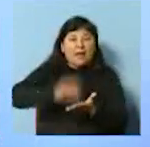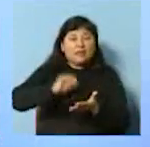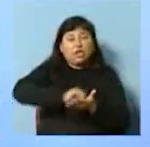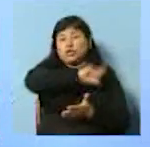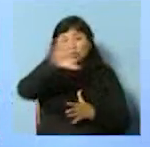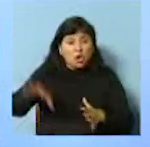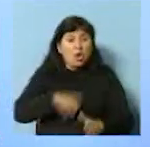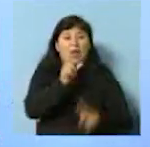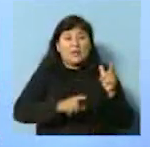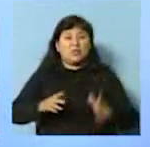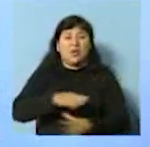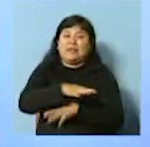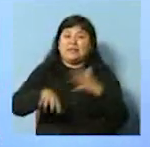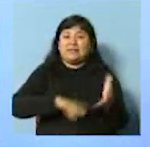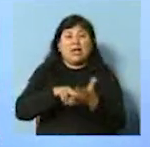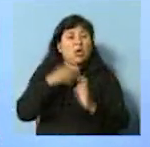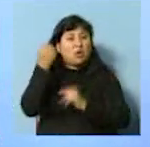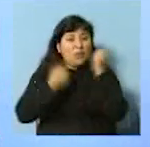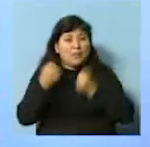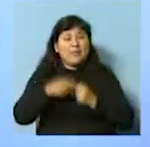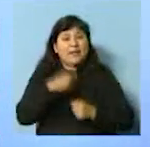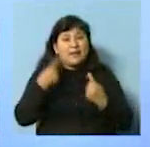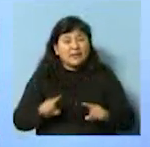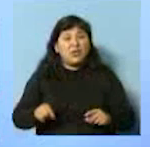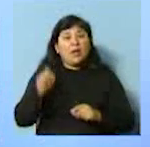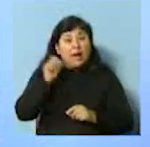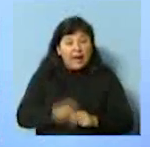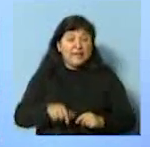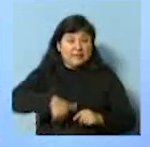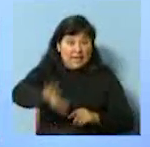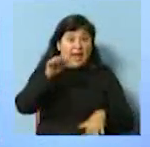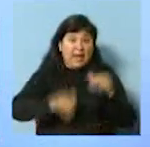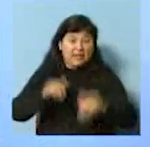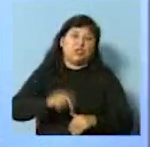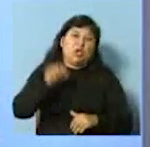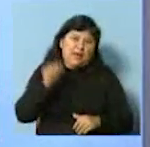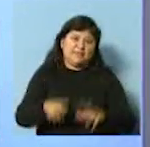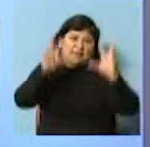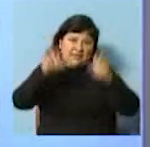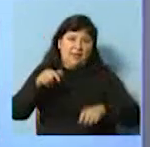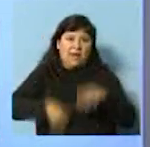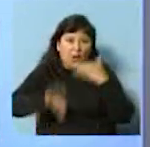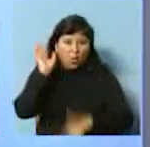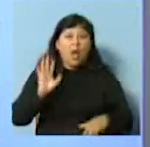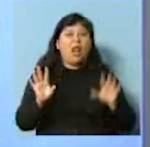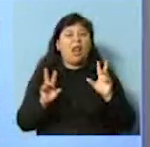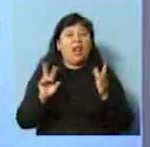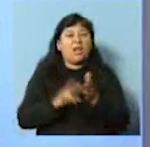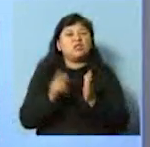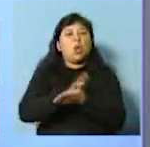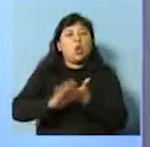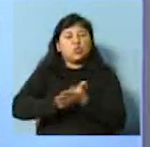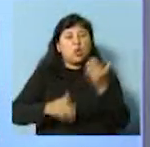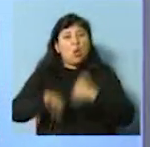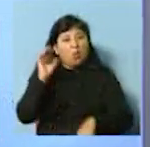todas las personas todos los jujeños y que en estas elecciones yo creo que hay que discutir cuál es la verdadera salida no muchos nos pueden